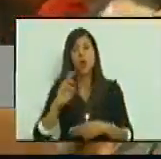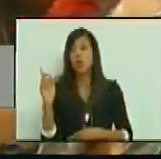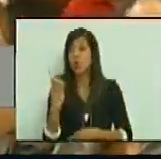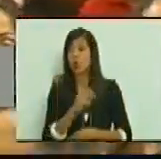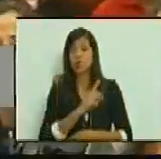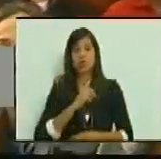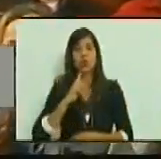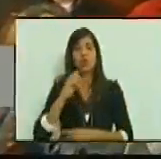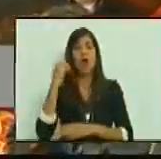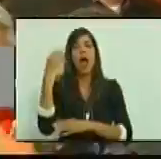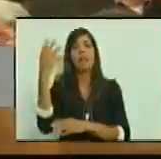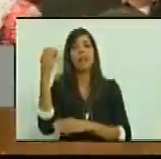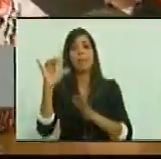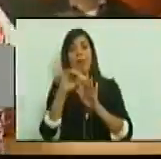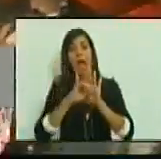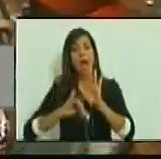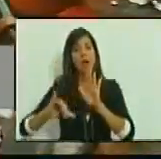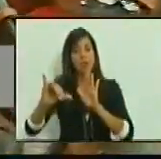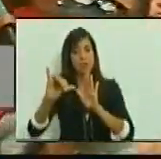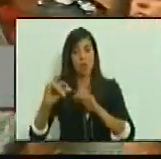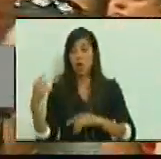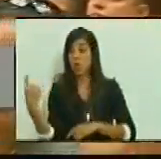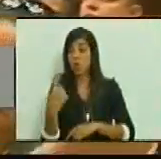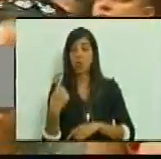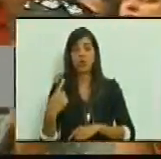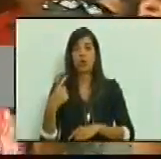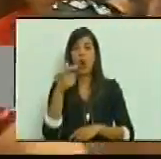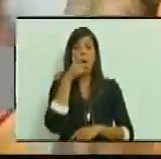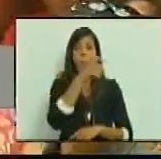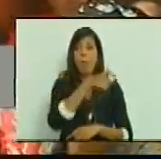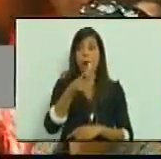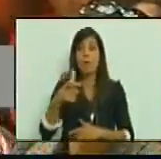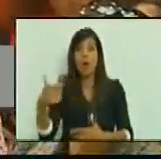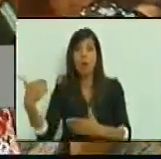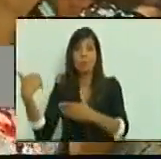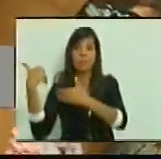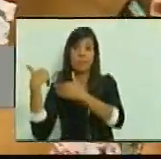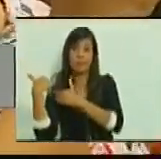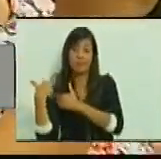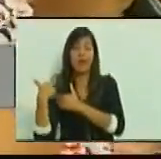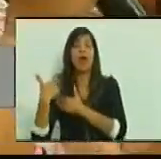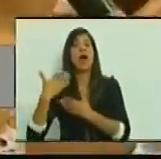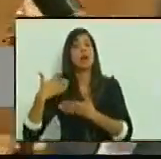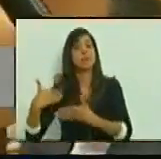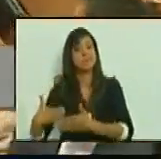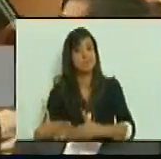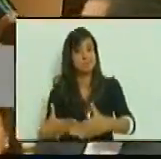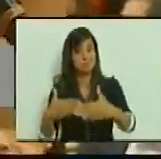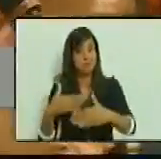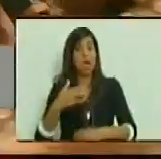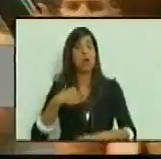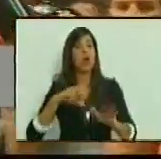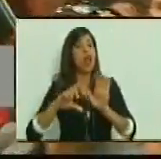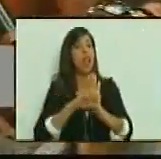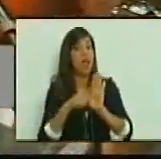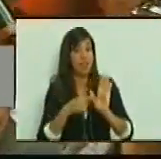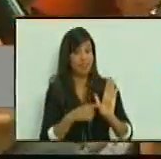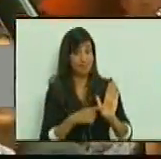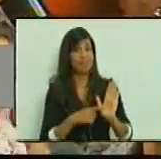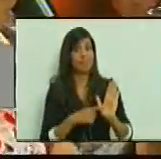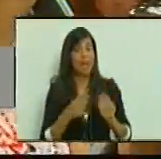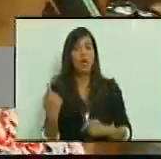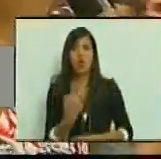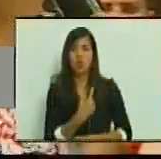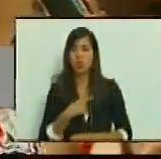como asamblea, como plenaria de un pueblo constituyente permanente desde Bolívar, nos tocan leyes como esta para